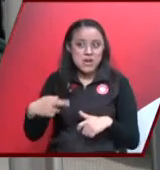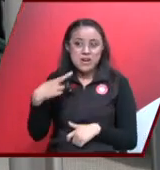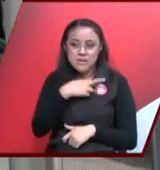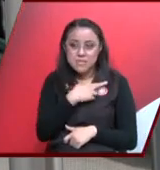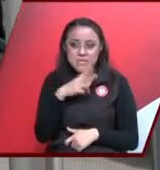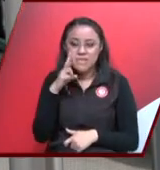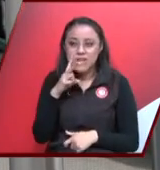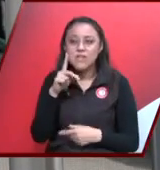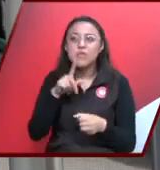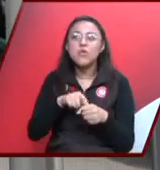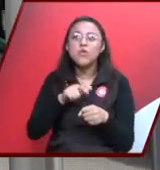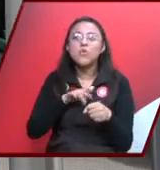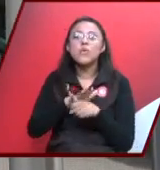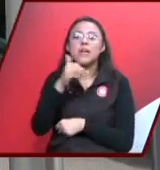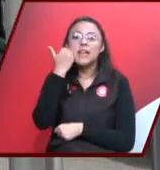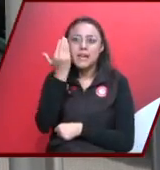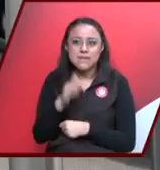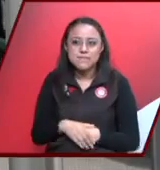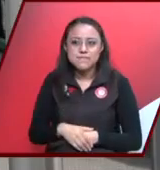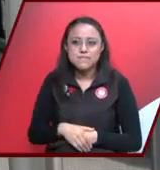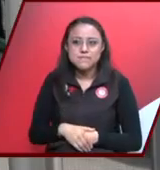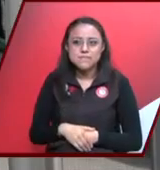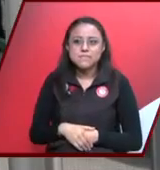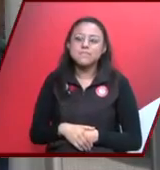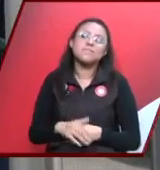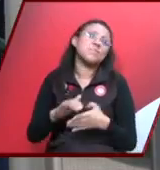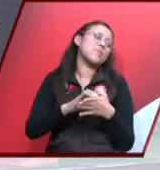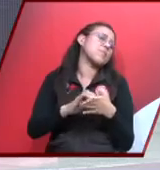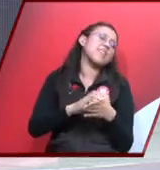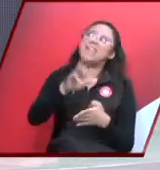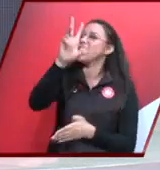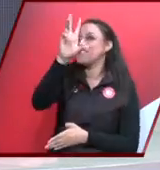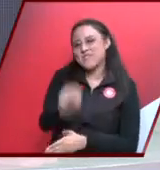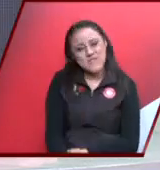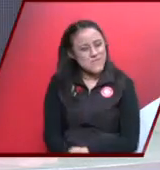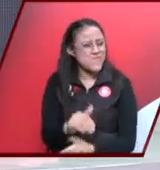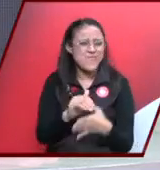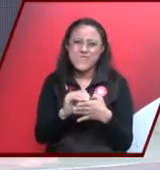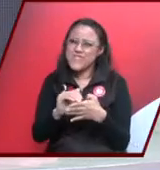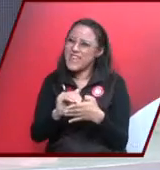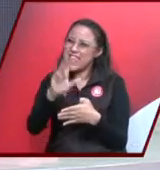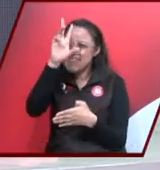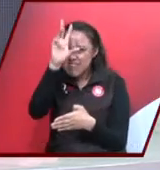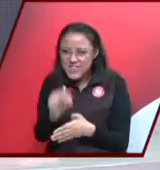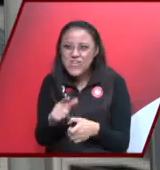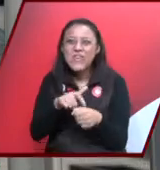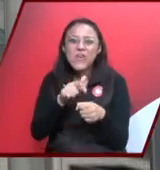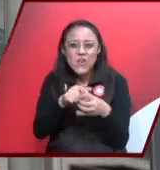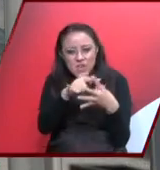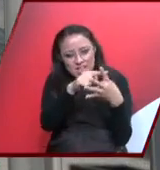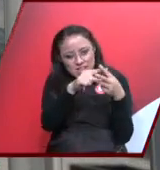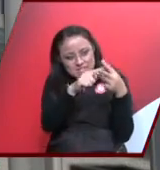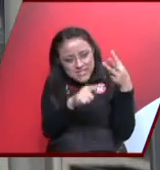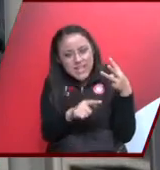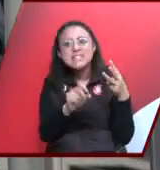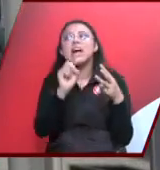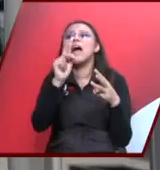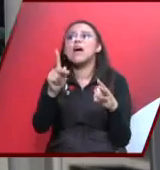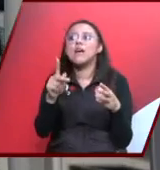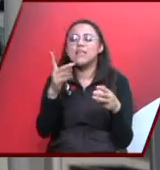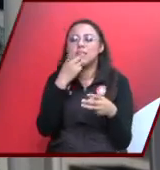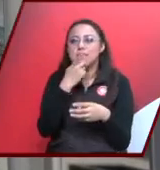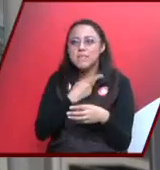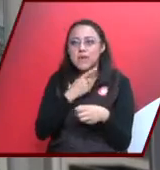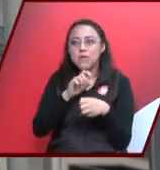¿cómo ve? Dígame un color. Morado. No, pero de estos tres, señor, no me complique la vida. Entonces, habla bien, hermano.